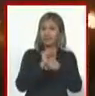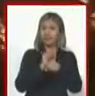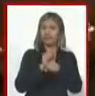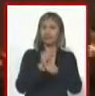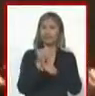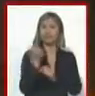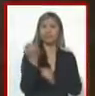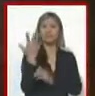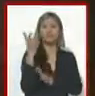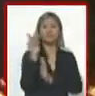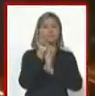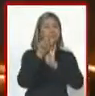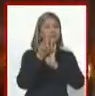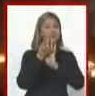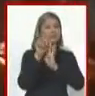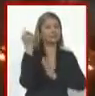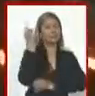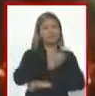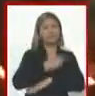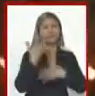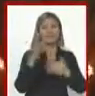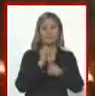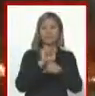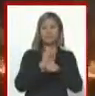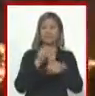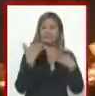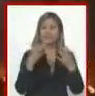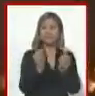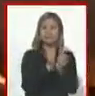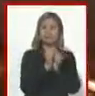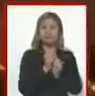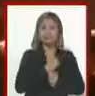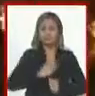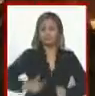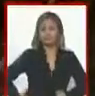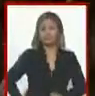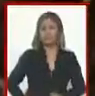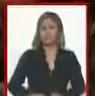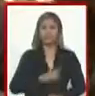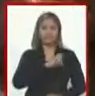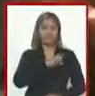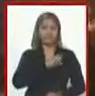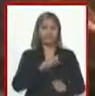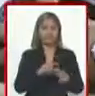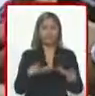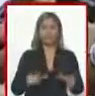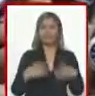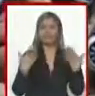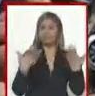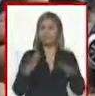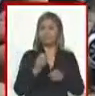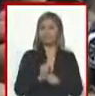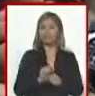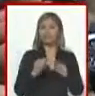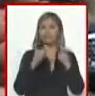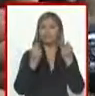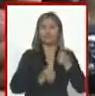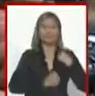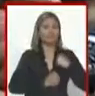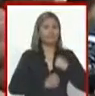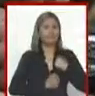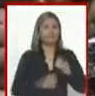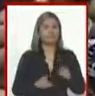hace 15 días que están trabajando la gobernación, están trabajando los bomberos del municipio y miembros del